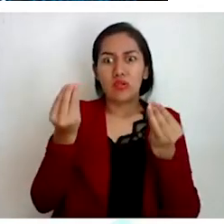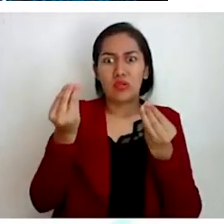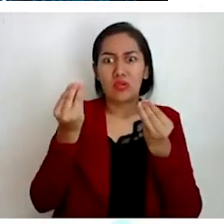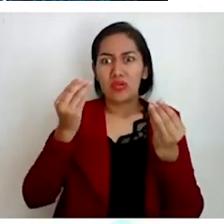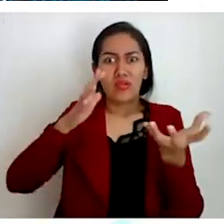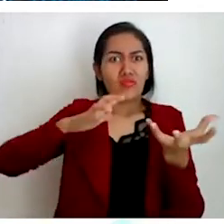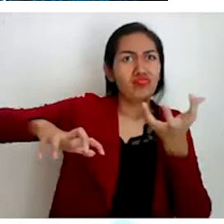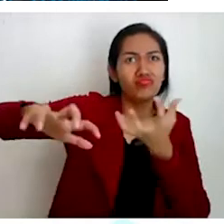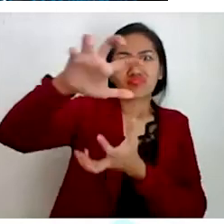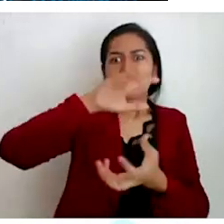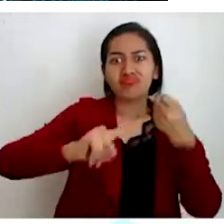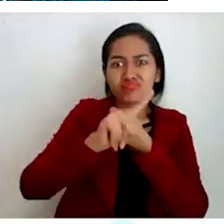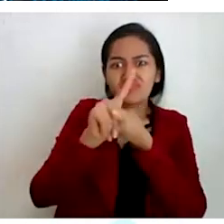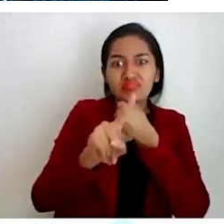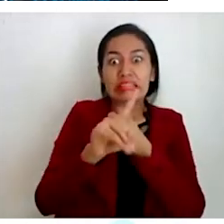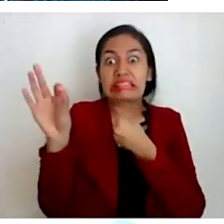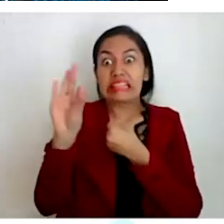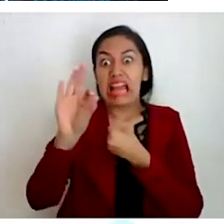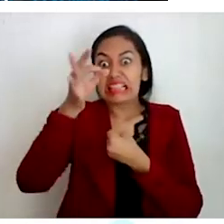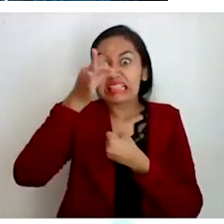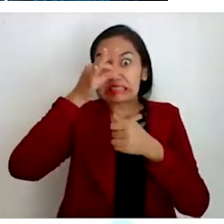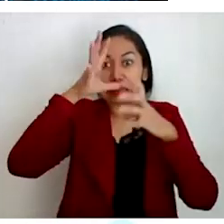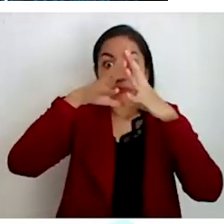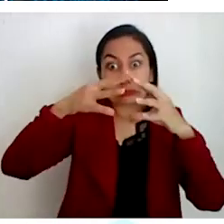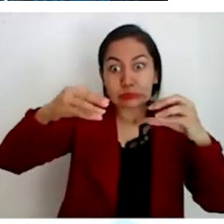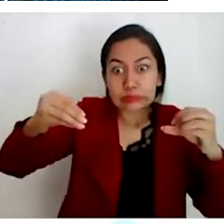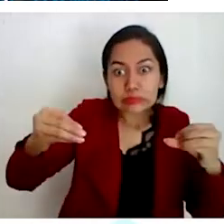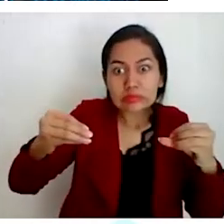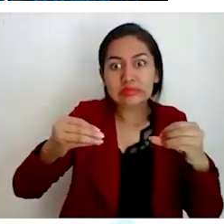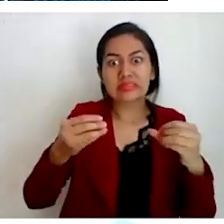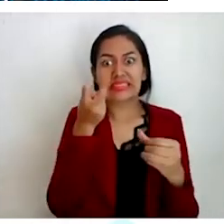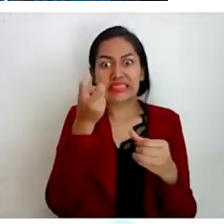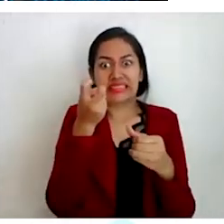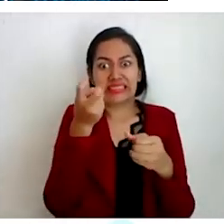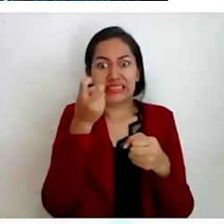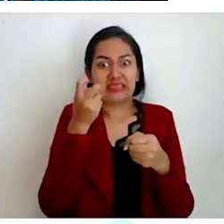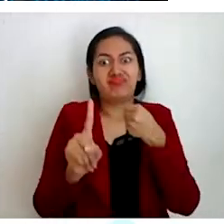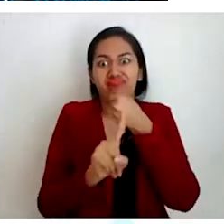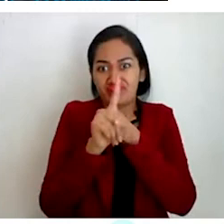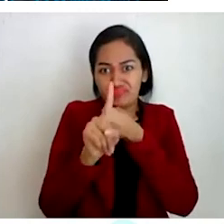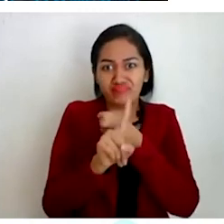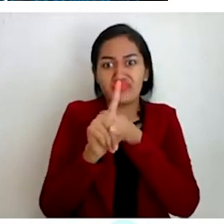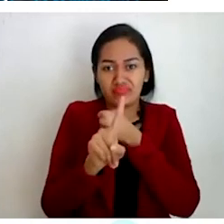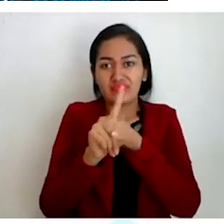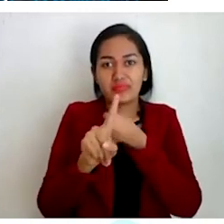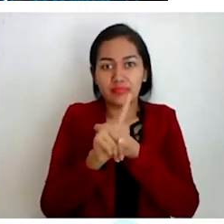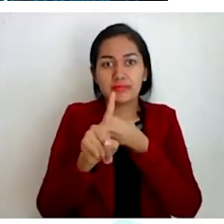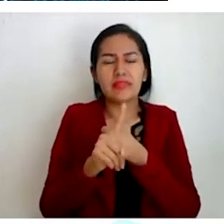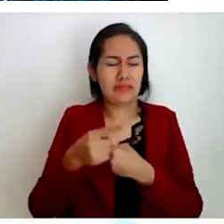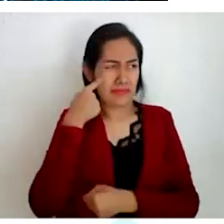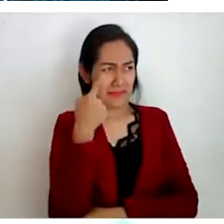del planeta. Entonces, este tipo de novelas es como vaso comunicante y hace de